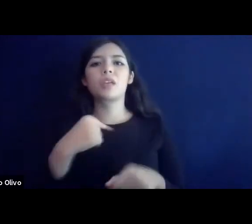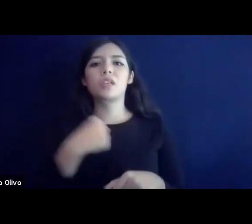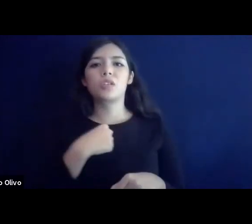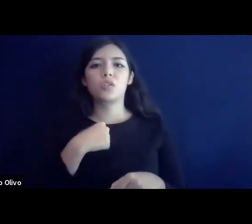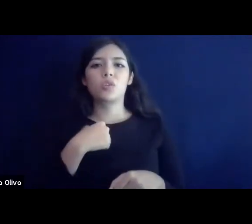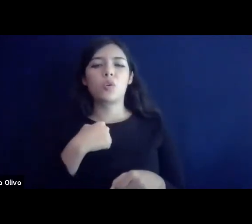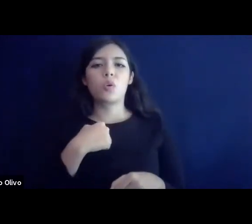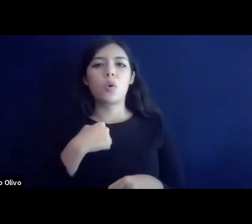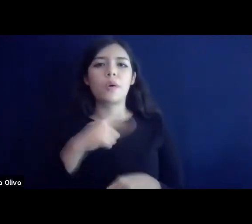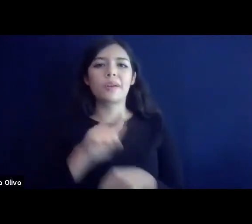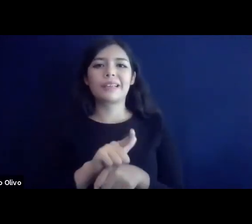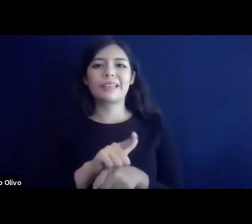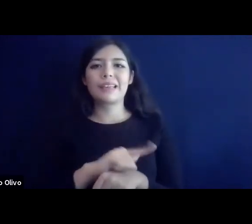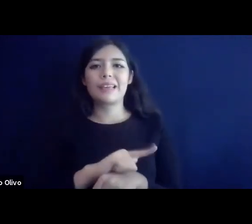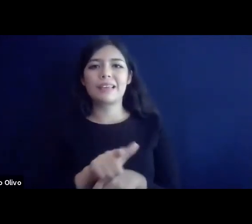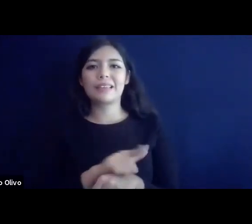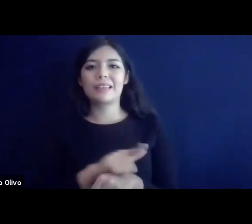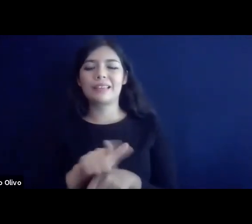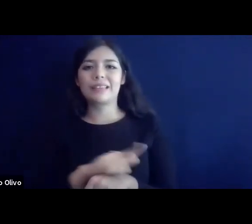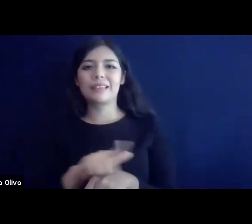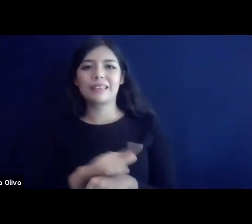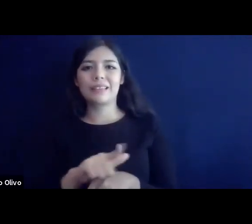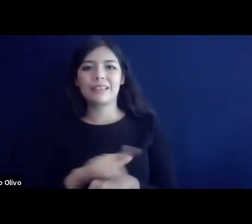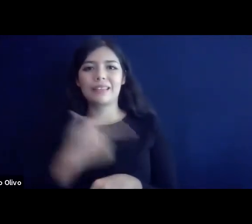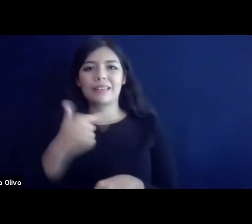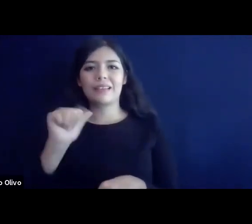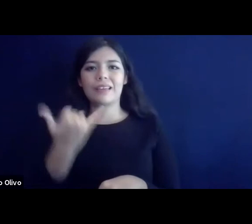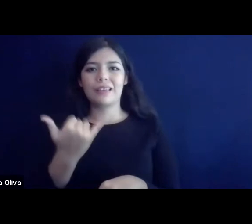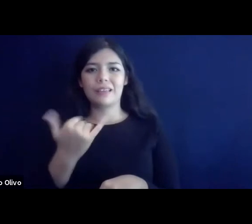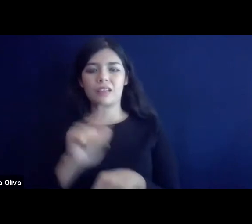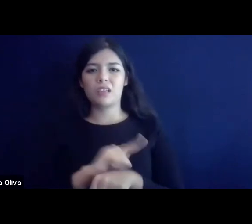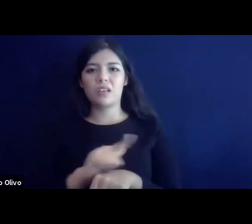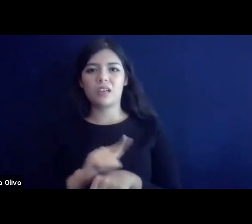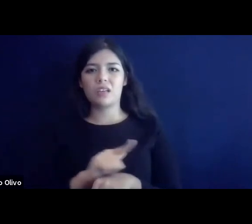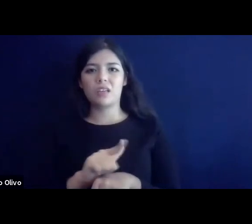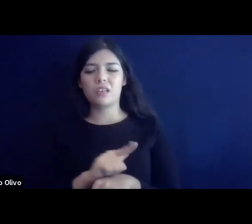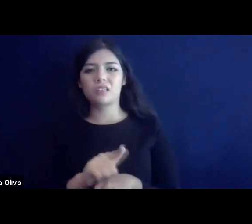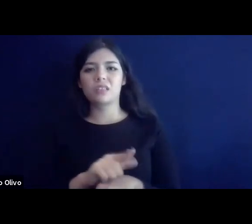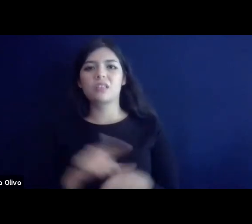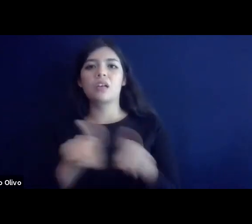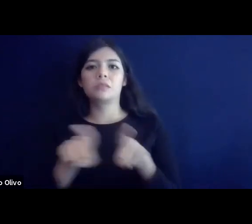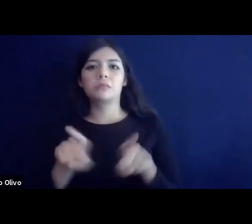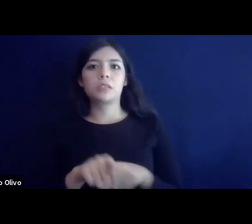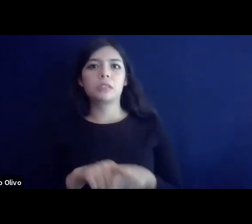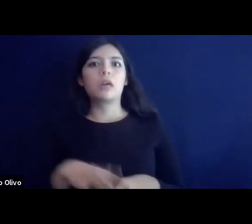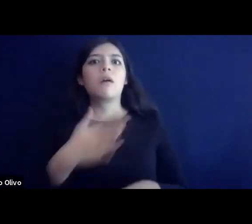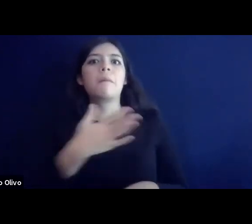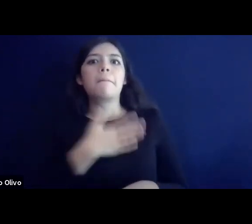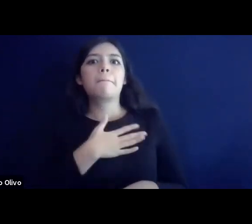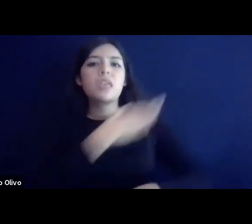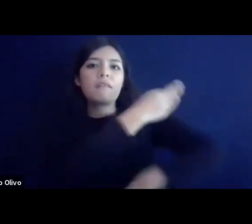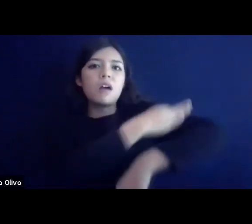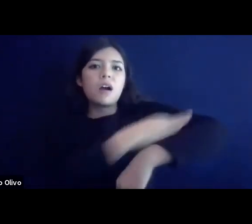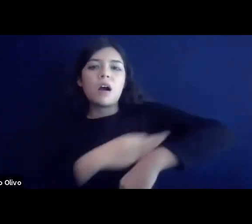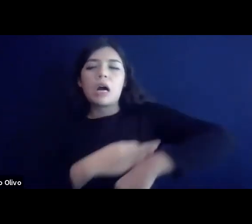Entonces, ¡oh, Dios!, ¿no? Y en una familia conservadora, pues de manera